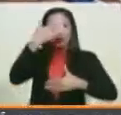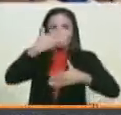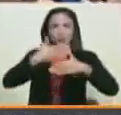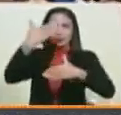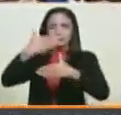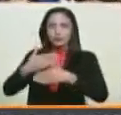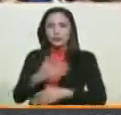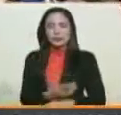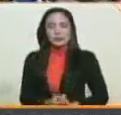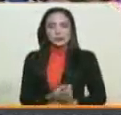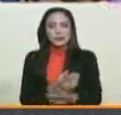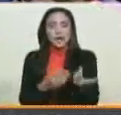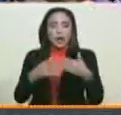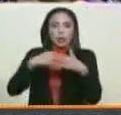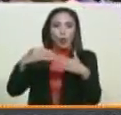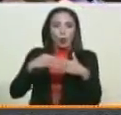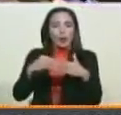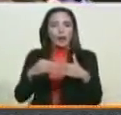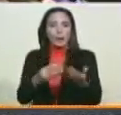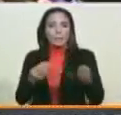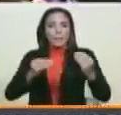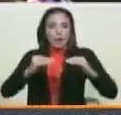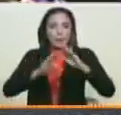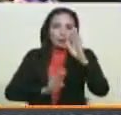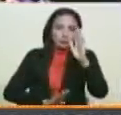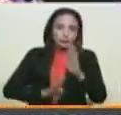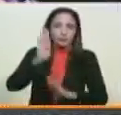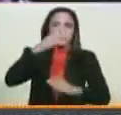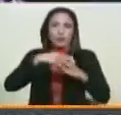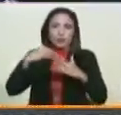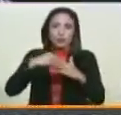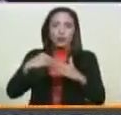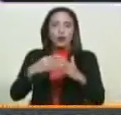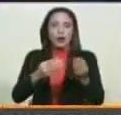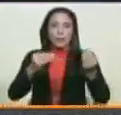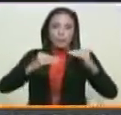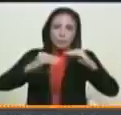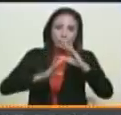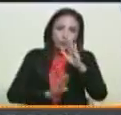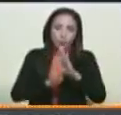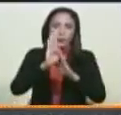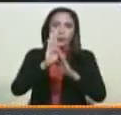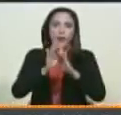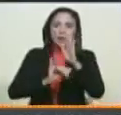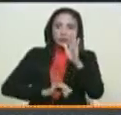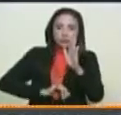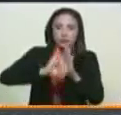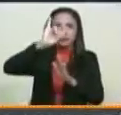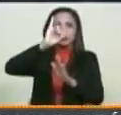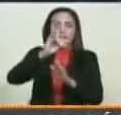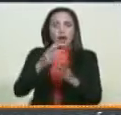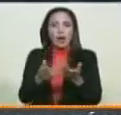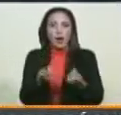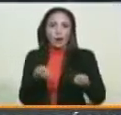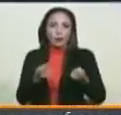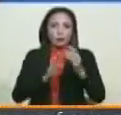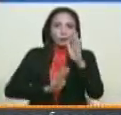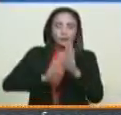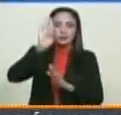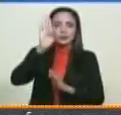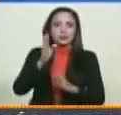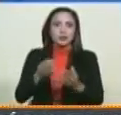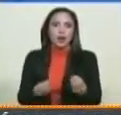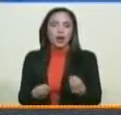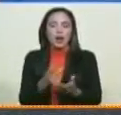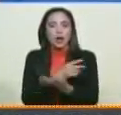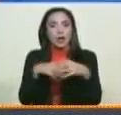de asfixiar la divisa para promover la inflación inducida, ahí ustedes se dan cuenta de